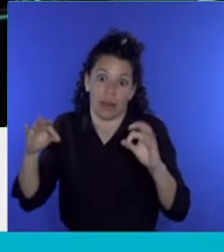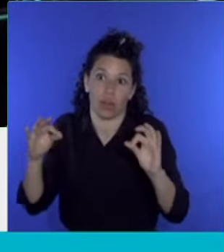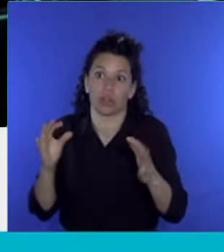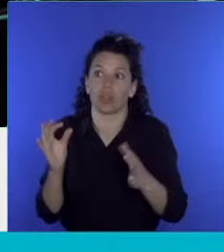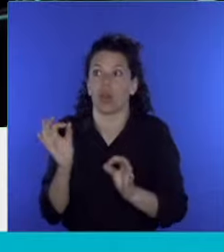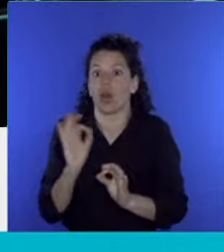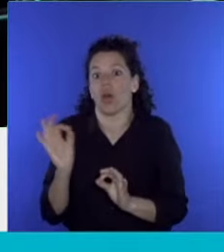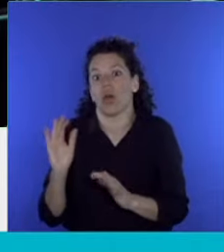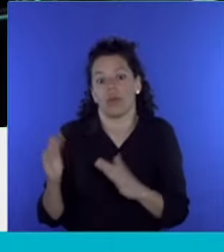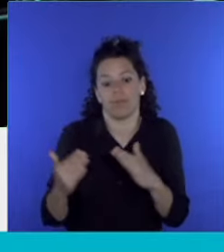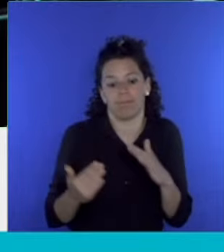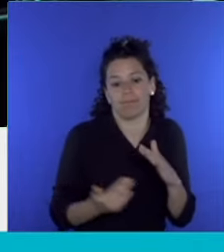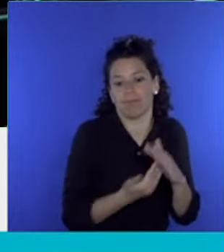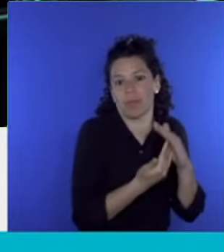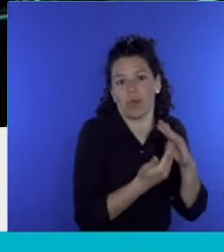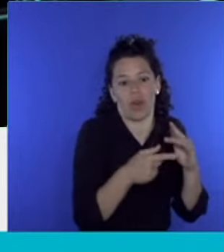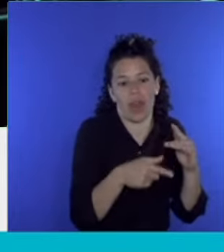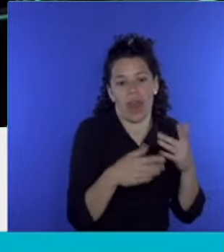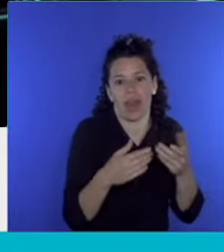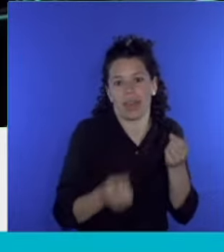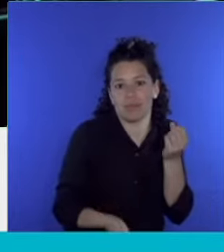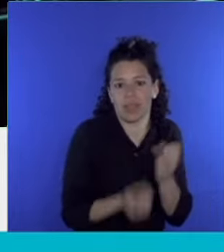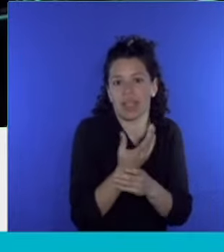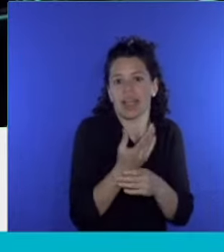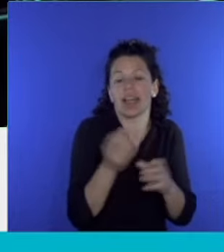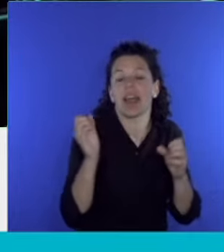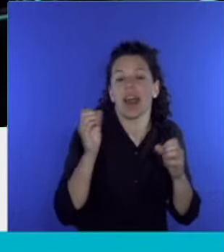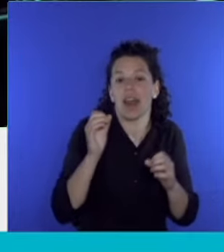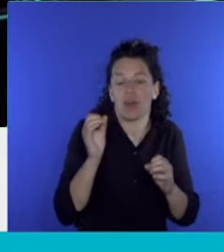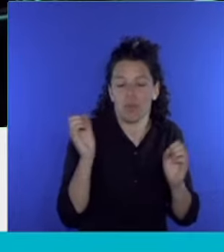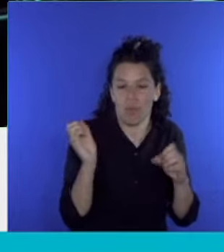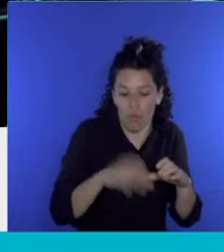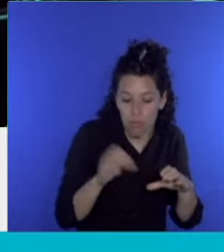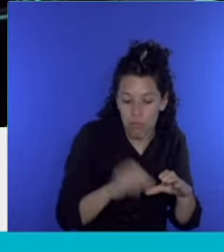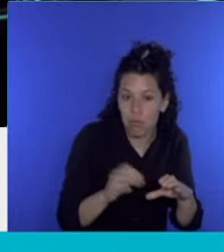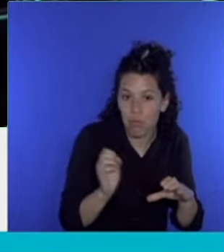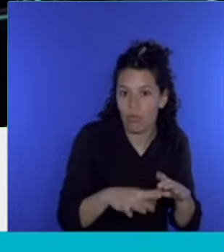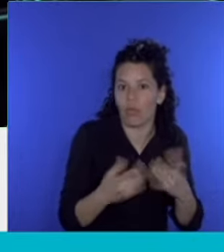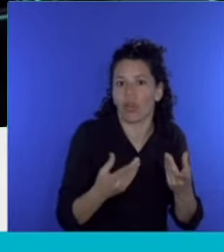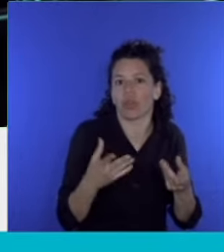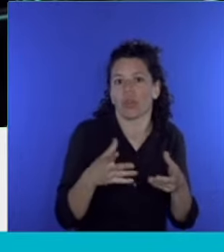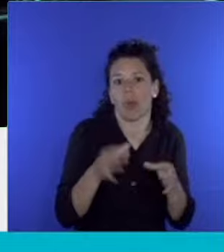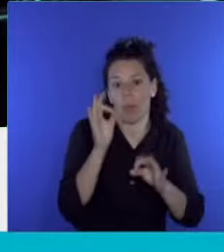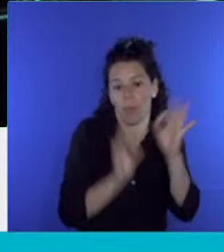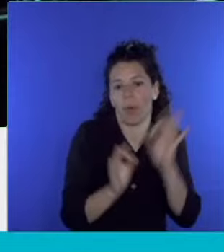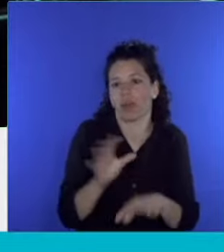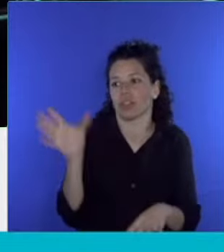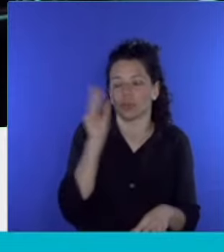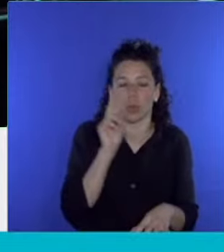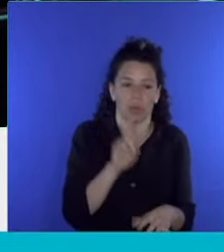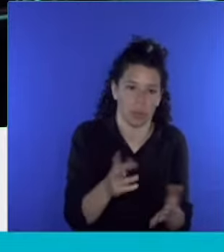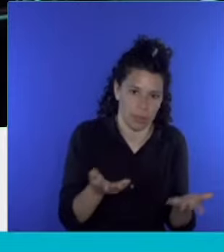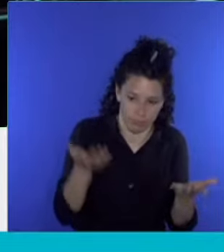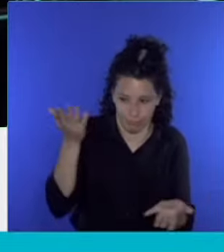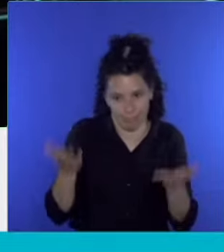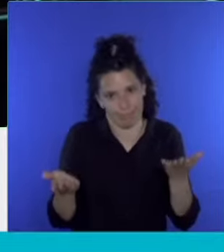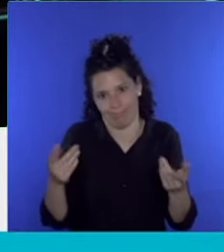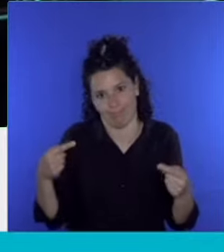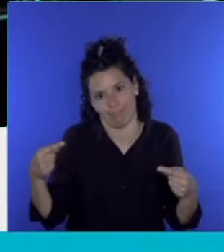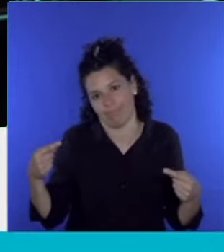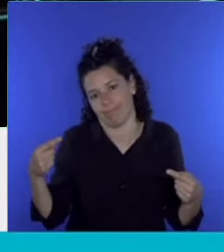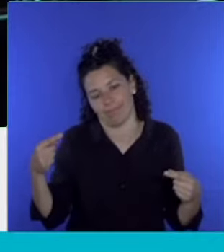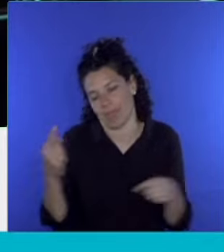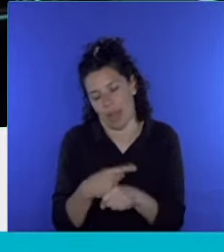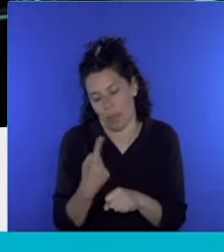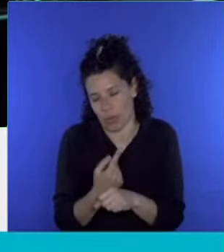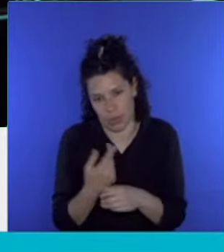fondo para un proyecto de Industria audiovisual pero también quiero remarcar que muchos de las